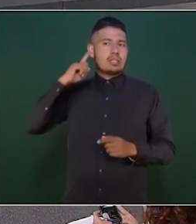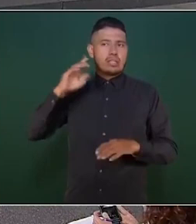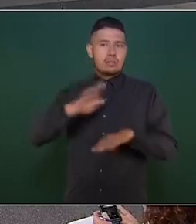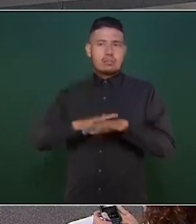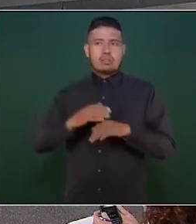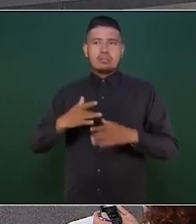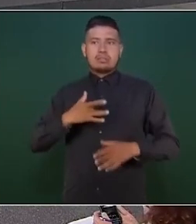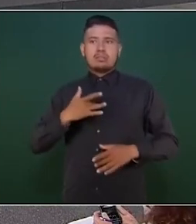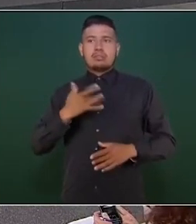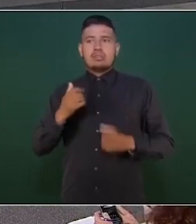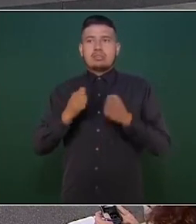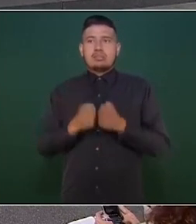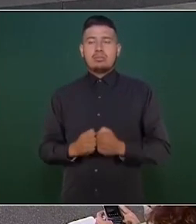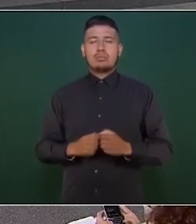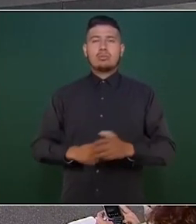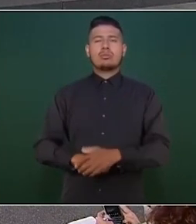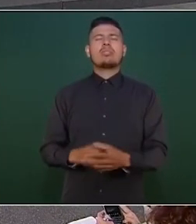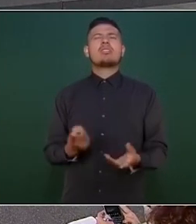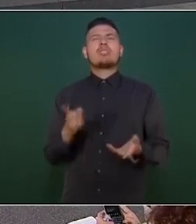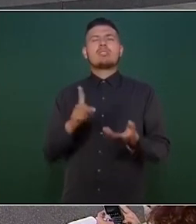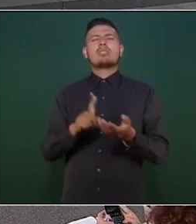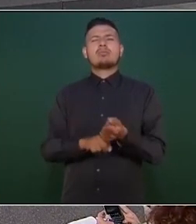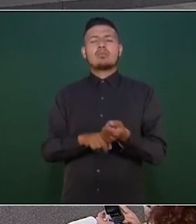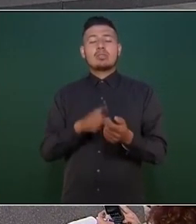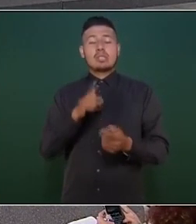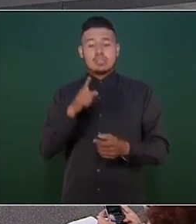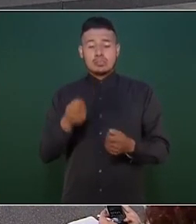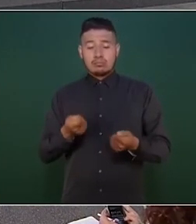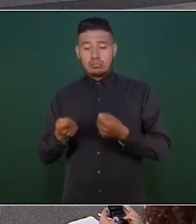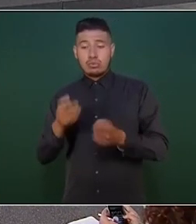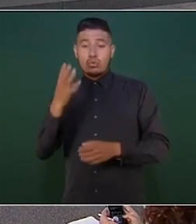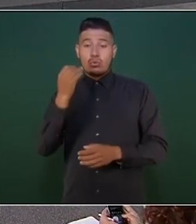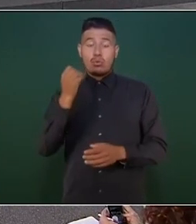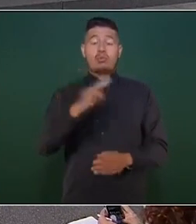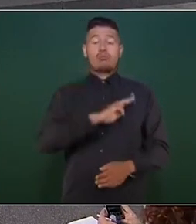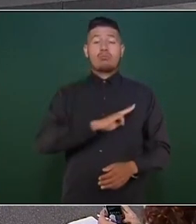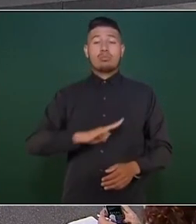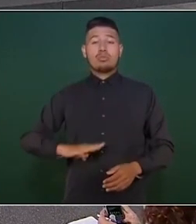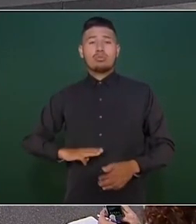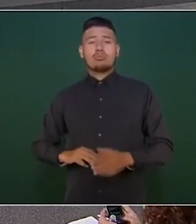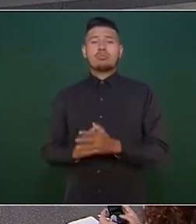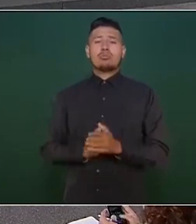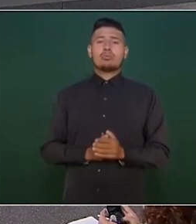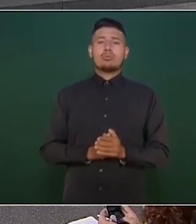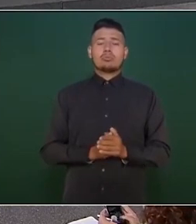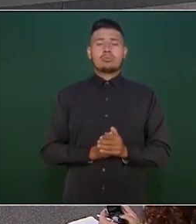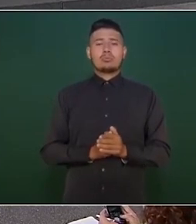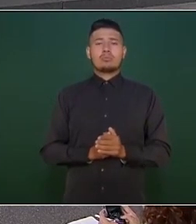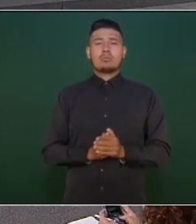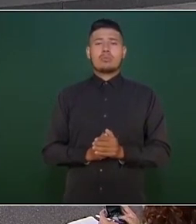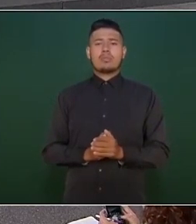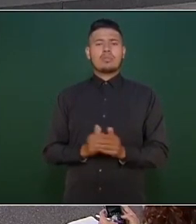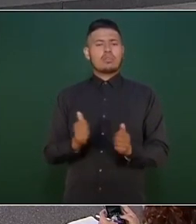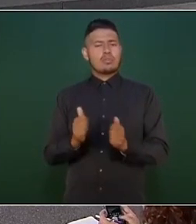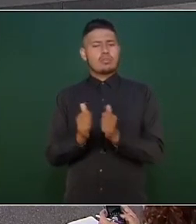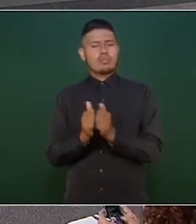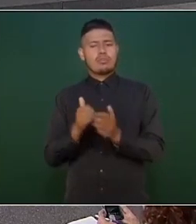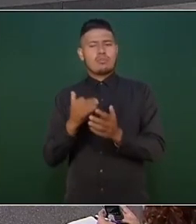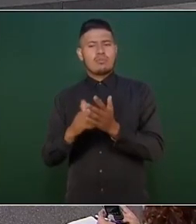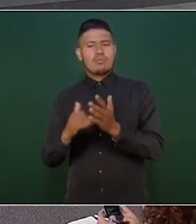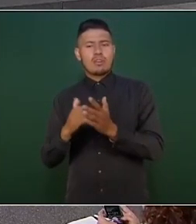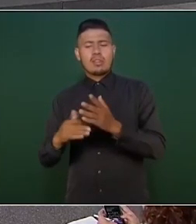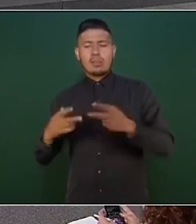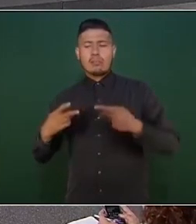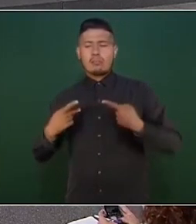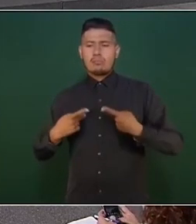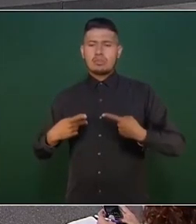favor. También dentro de esas acciones se ubicaron 9 municipios con falta de